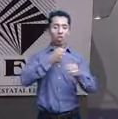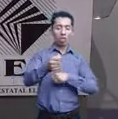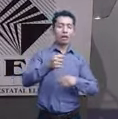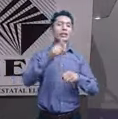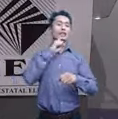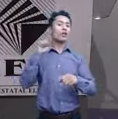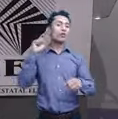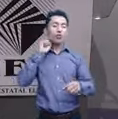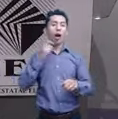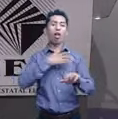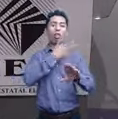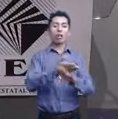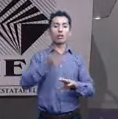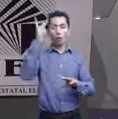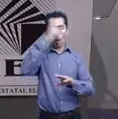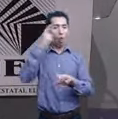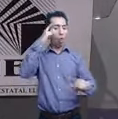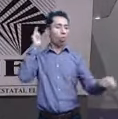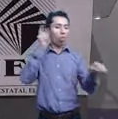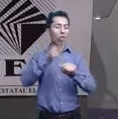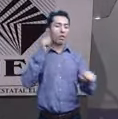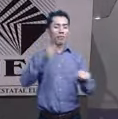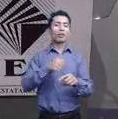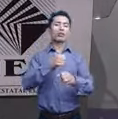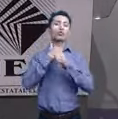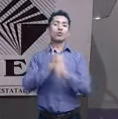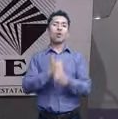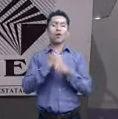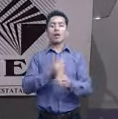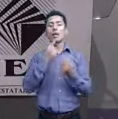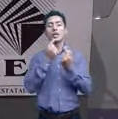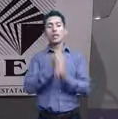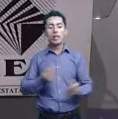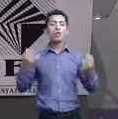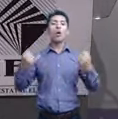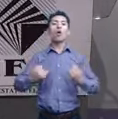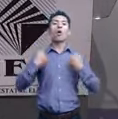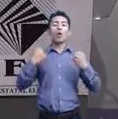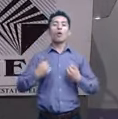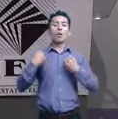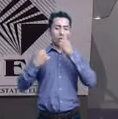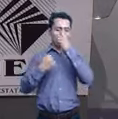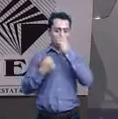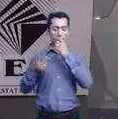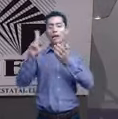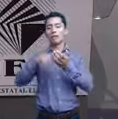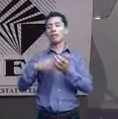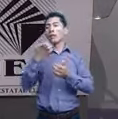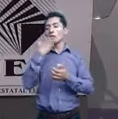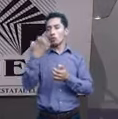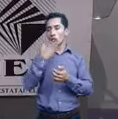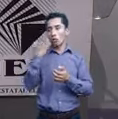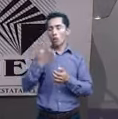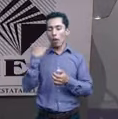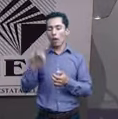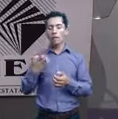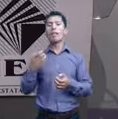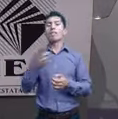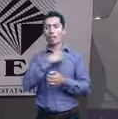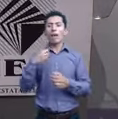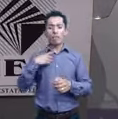sexual o psicológica que puedan sufrir la niñez y jóvenes en las instituciones educativas